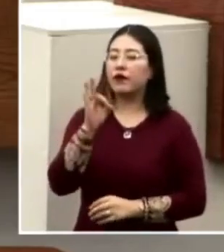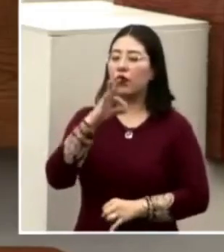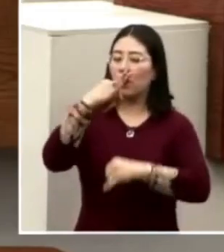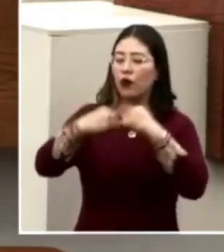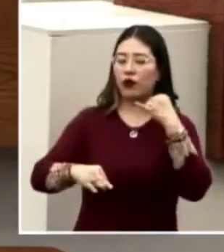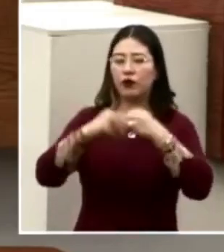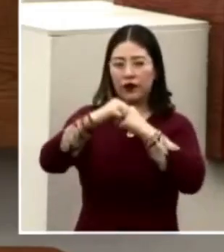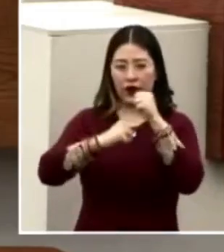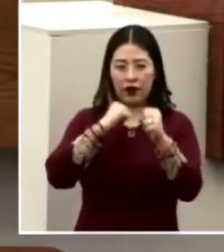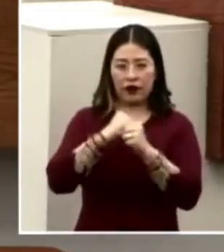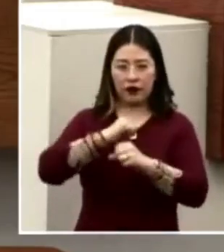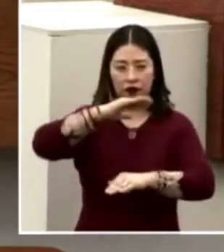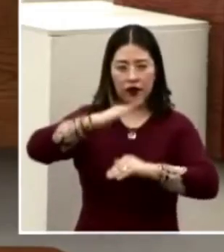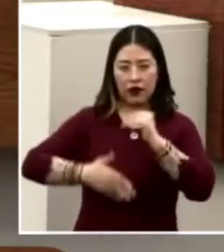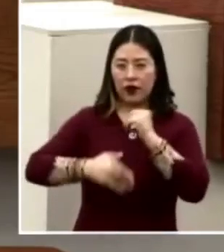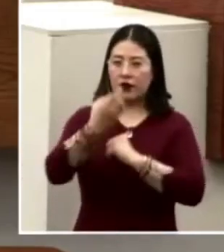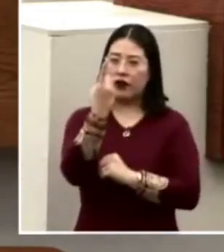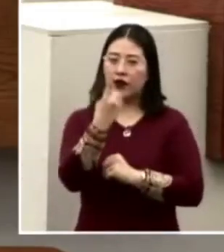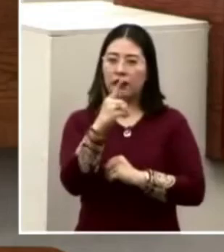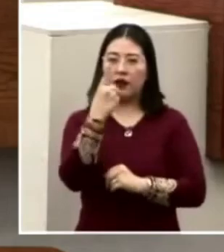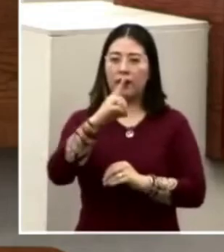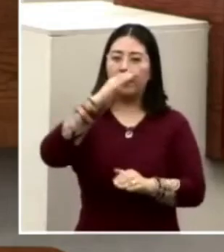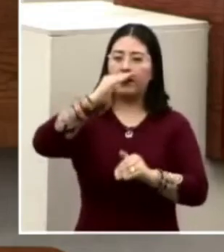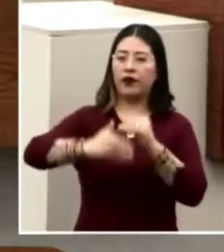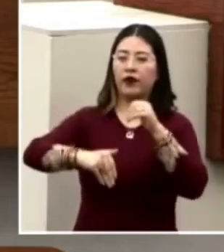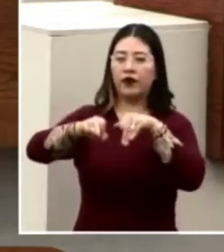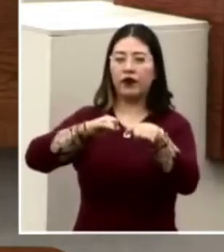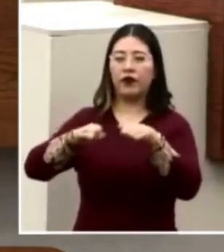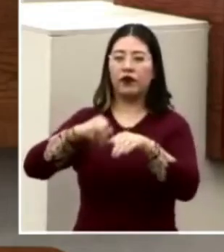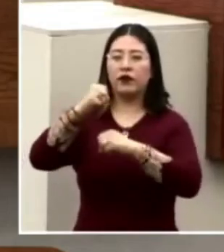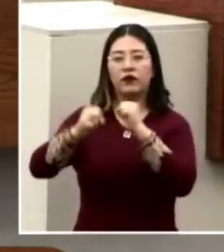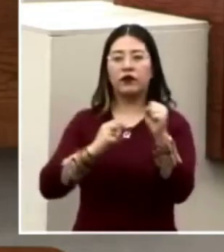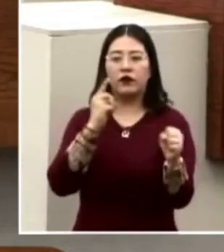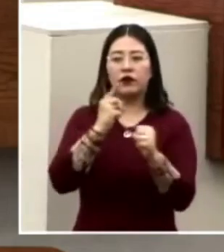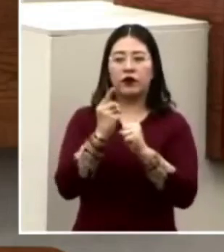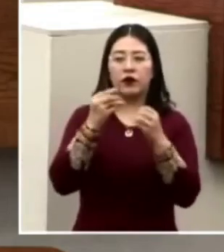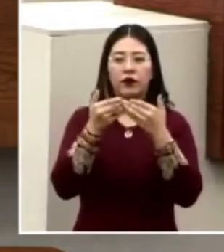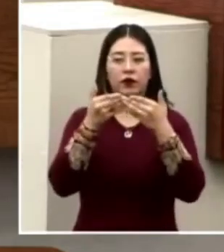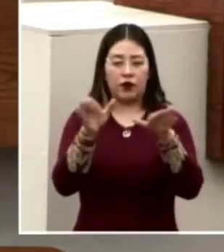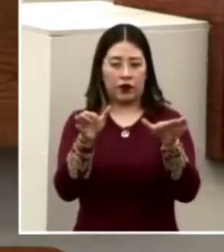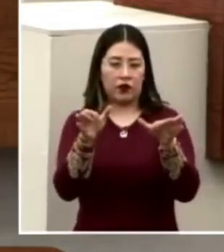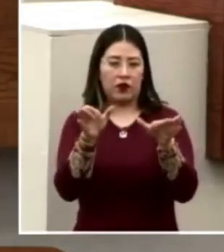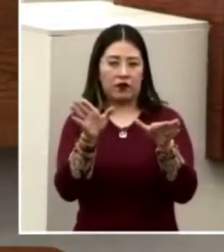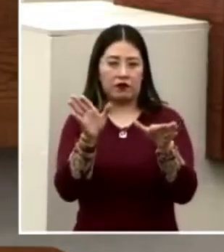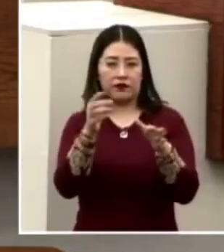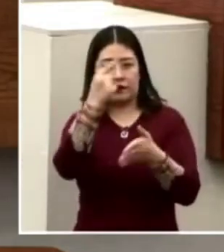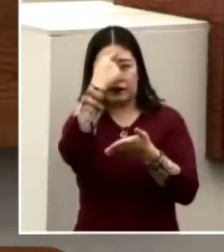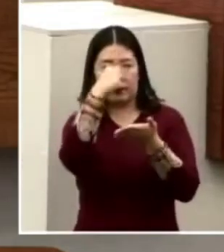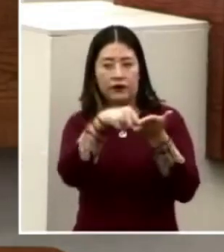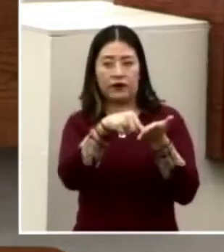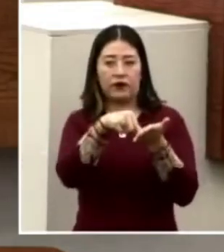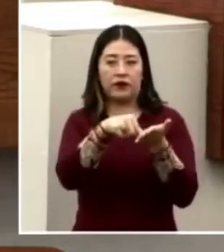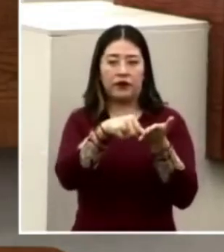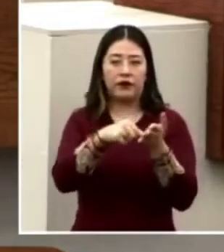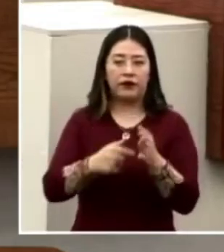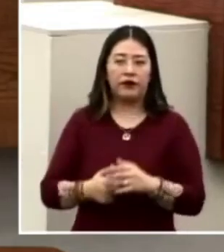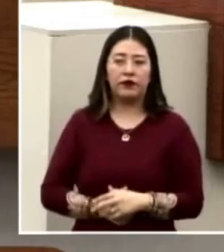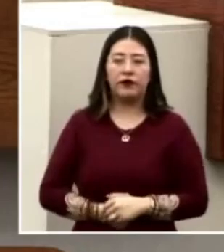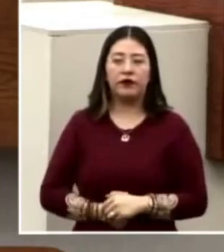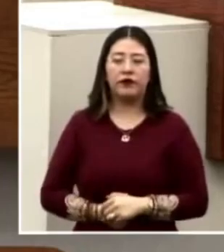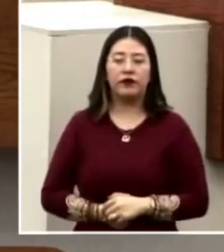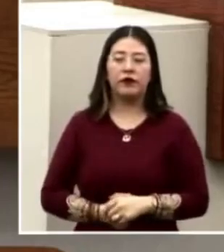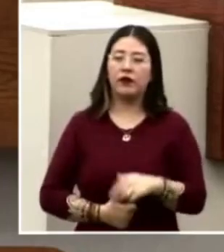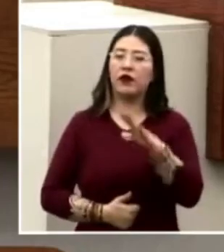cuando sesione el Consejo Nacional de Seguridad Pública, ya habrá pues